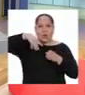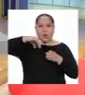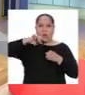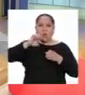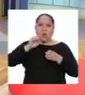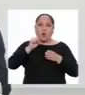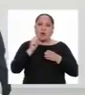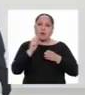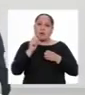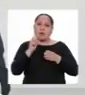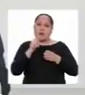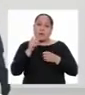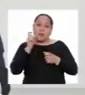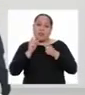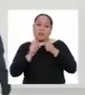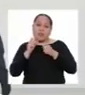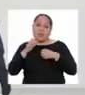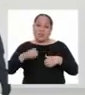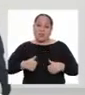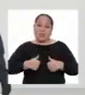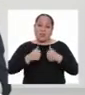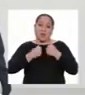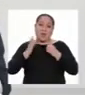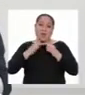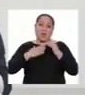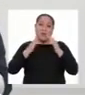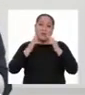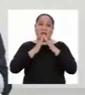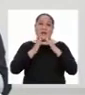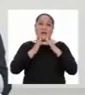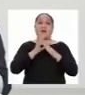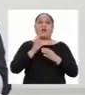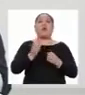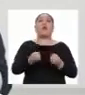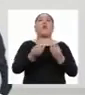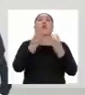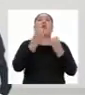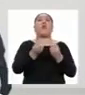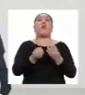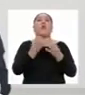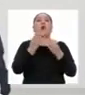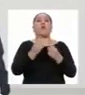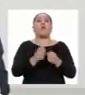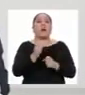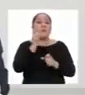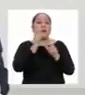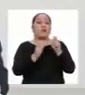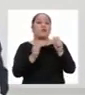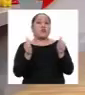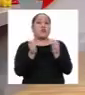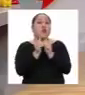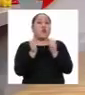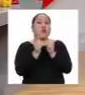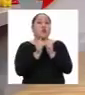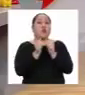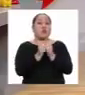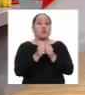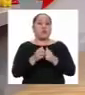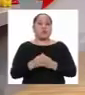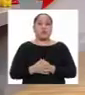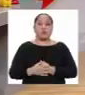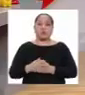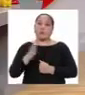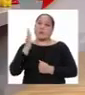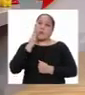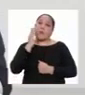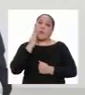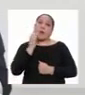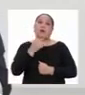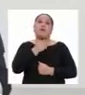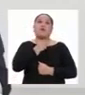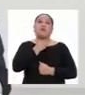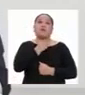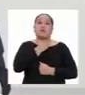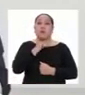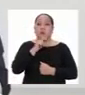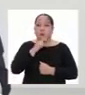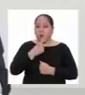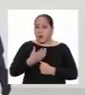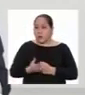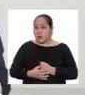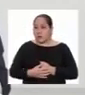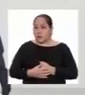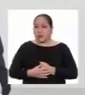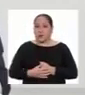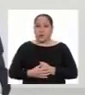viven con nosotros. En tu caso, ¿cuántas personas viven contigo? Mi mamá y mi abuela, son 2. Después